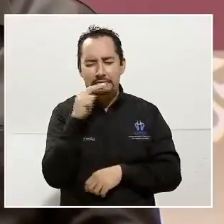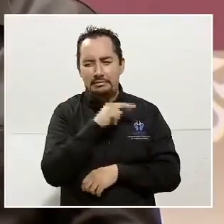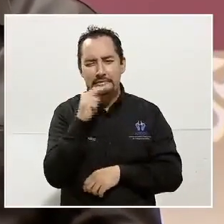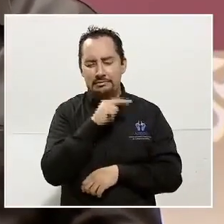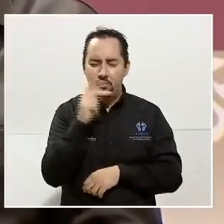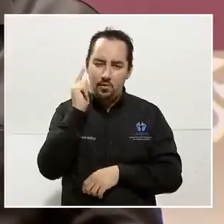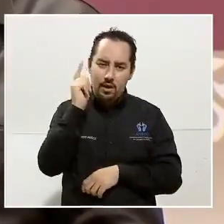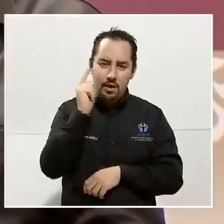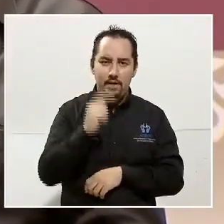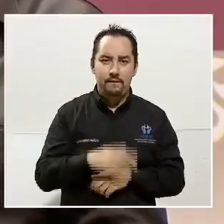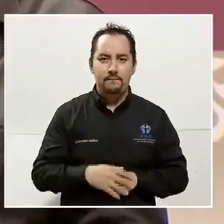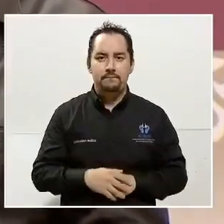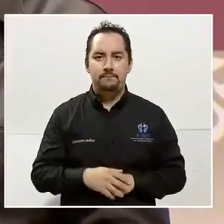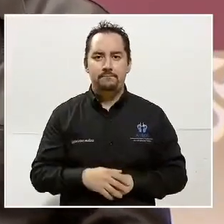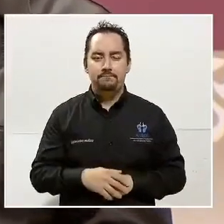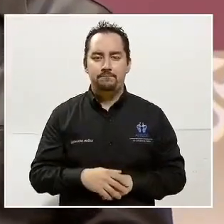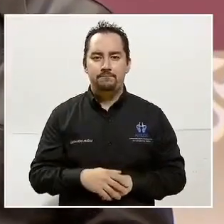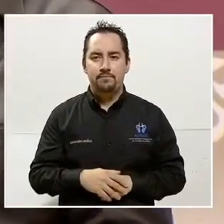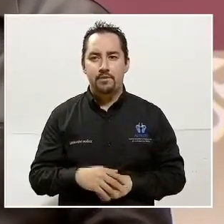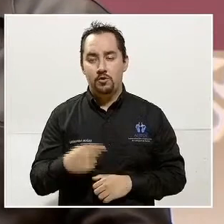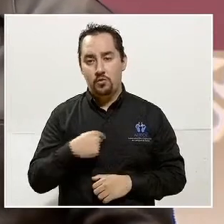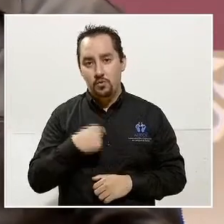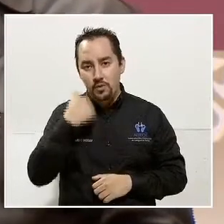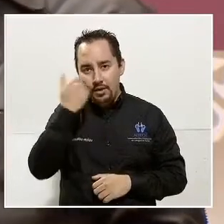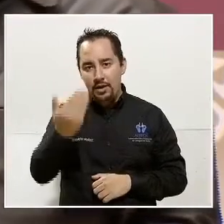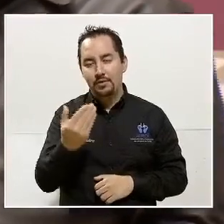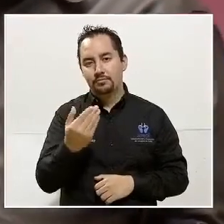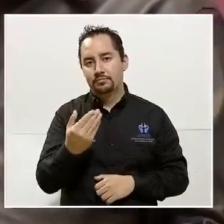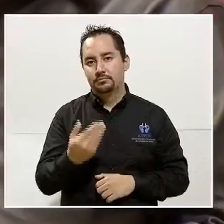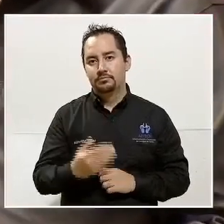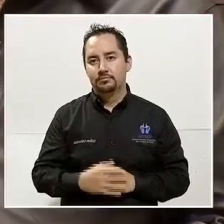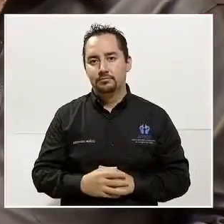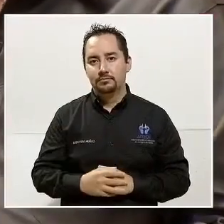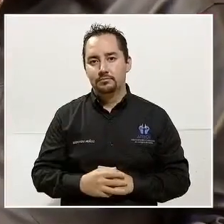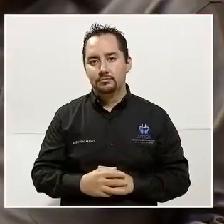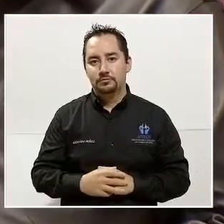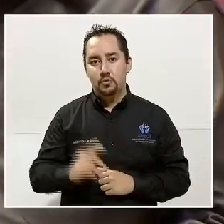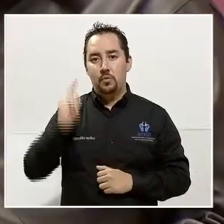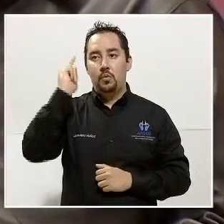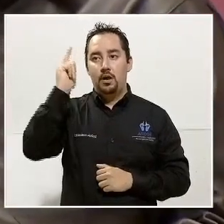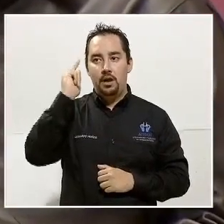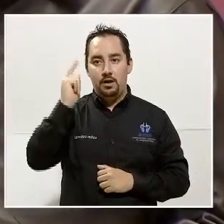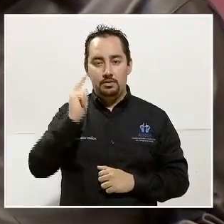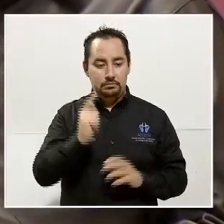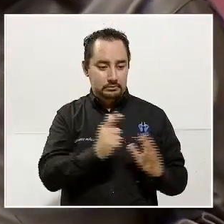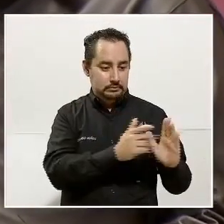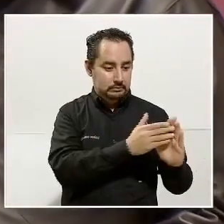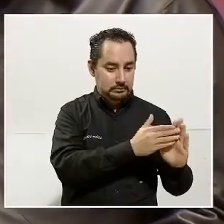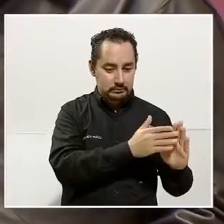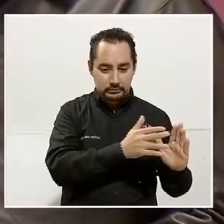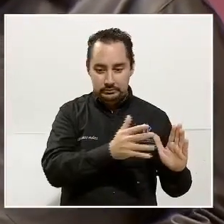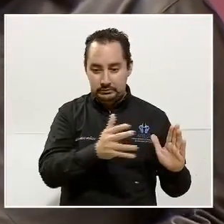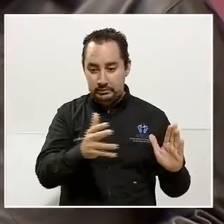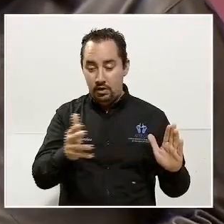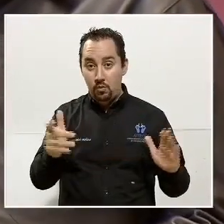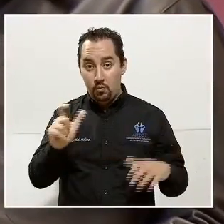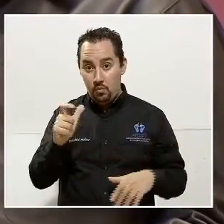posible. Yo quiero que antes de que concluya mi